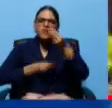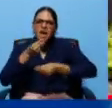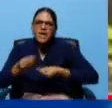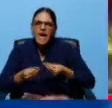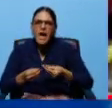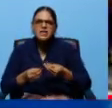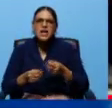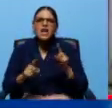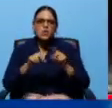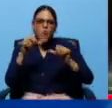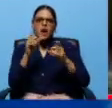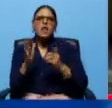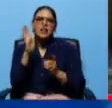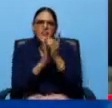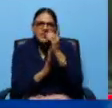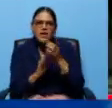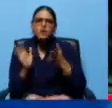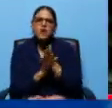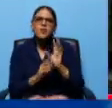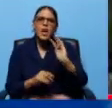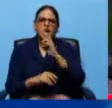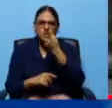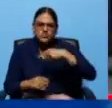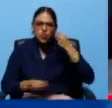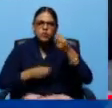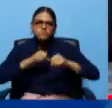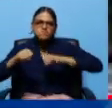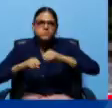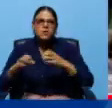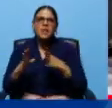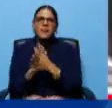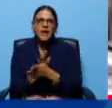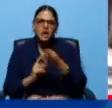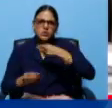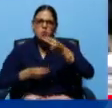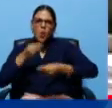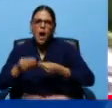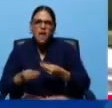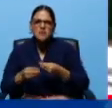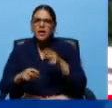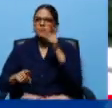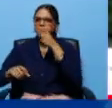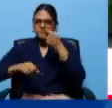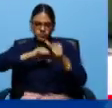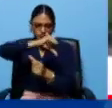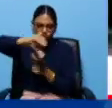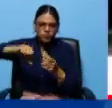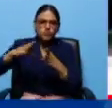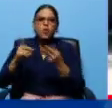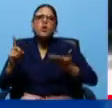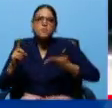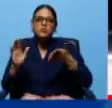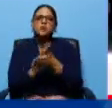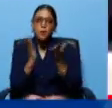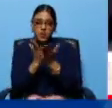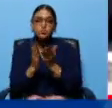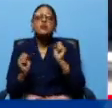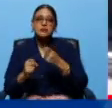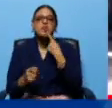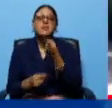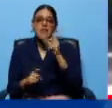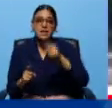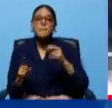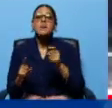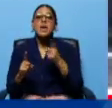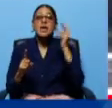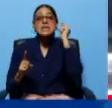para desarrollar esa tercera raíz. La raíz robinsoniana. Y decía